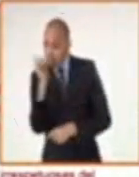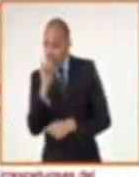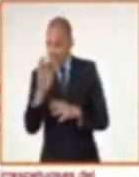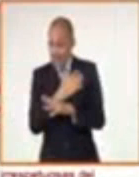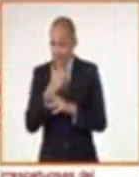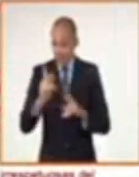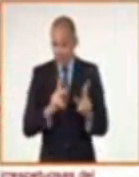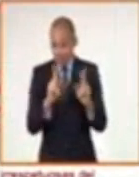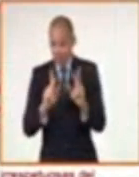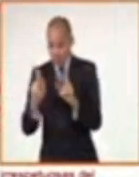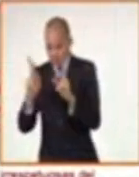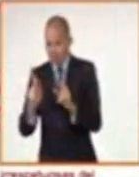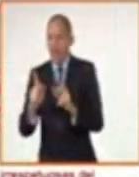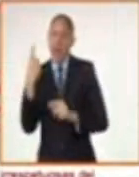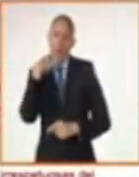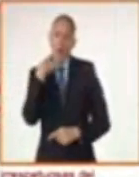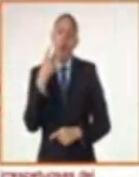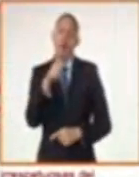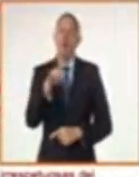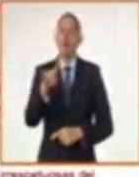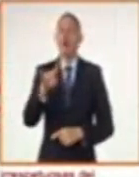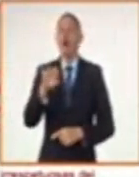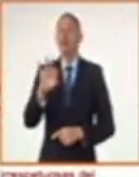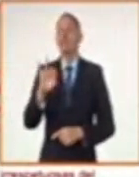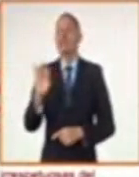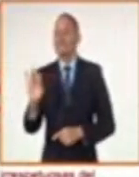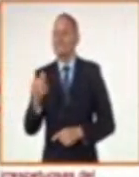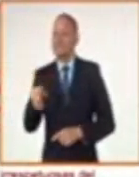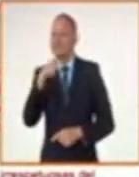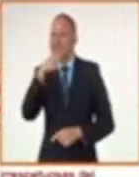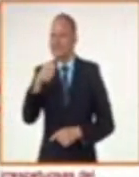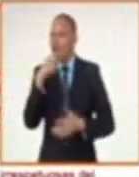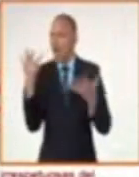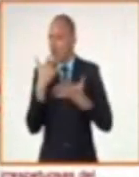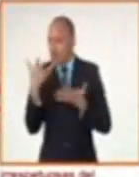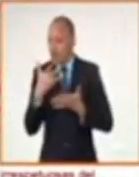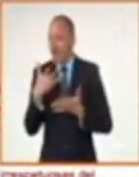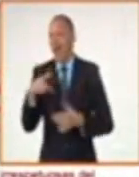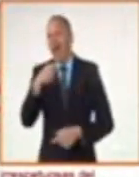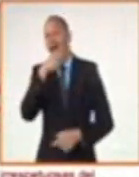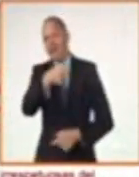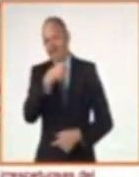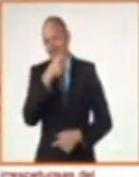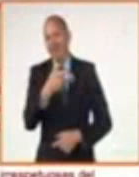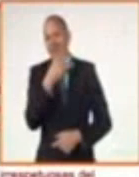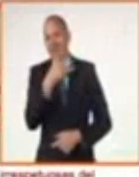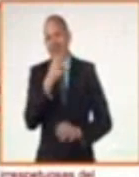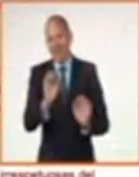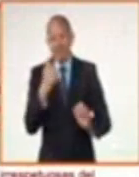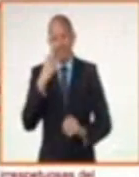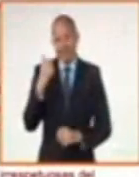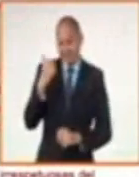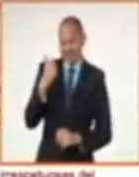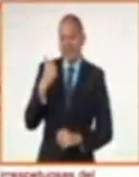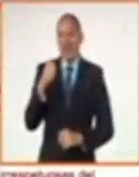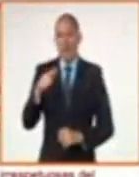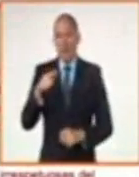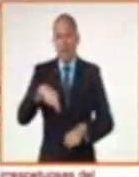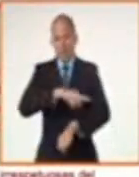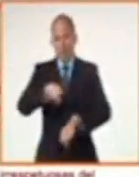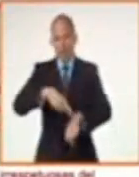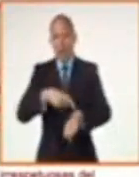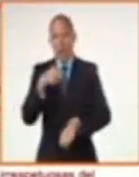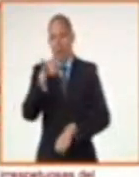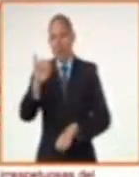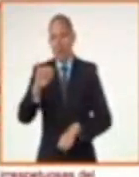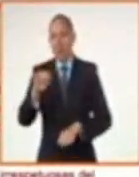hizo famoso mundialmente por una memorable entrevista al líder histórico de la Revolución Cubana, Fidel Castro, de 16 horas, de la cual nació